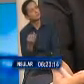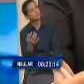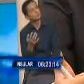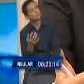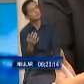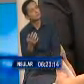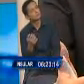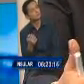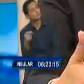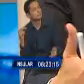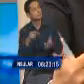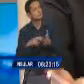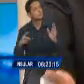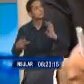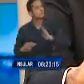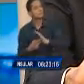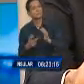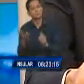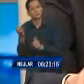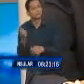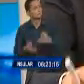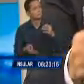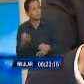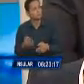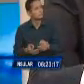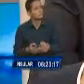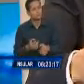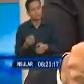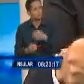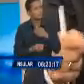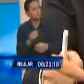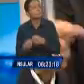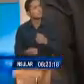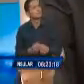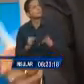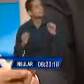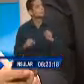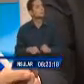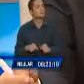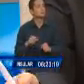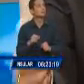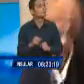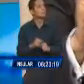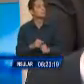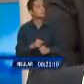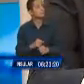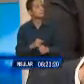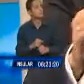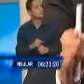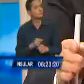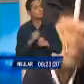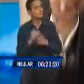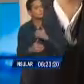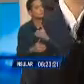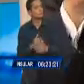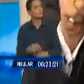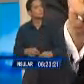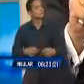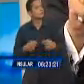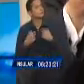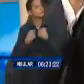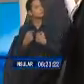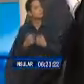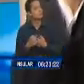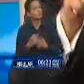cualitativos, es decir, cuál va a ser esa jubilación justa para poder hacer frente en 10, 15, 20 años las condiciones de vida de